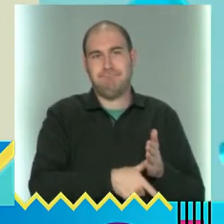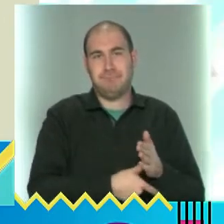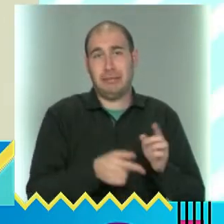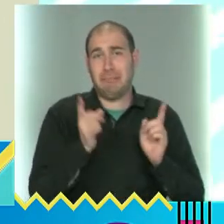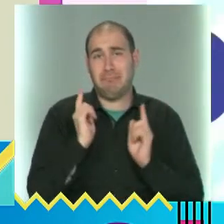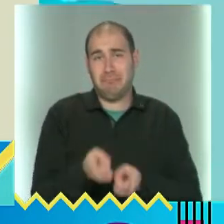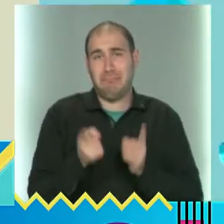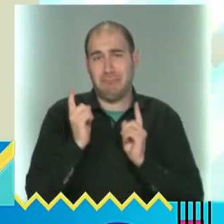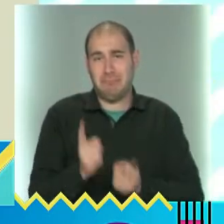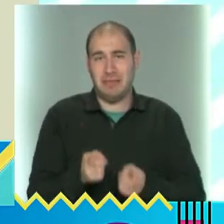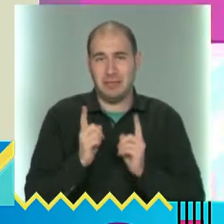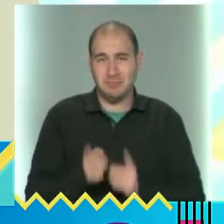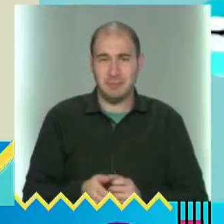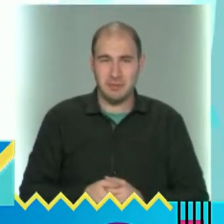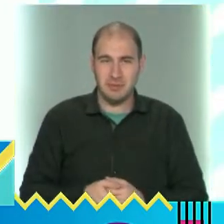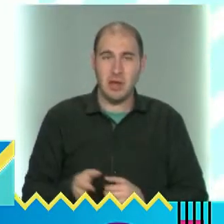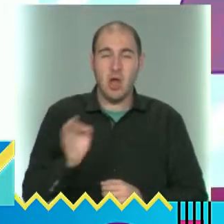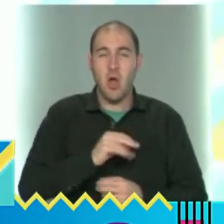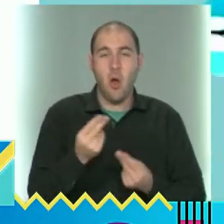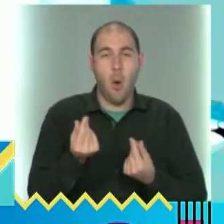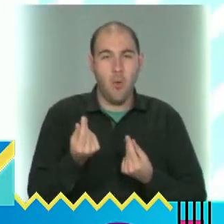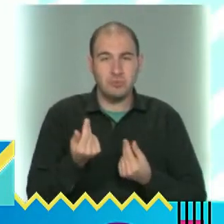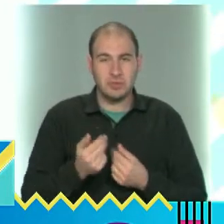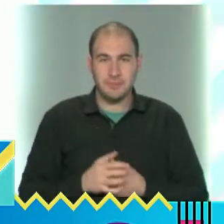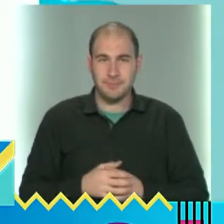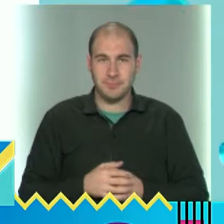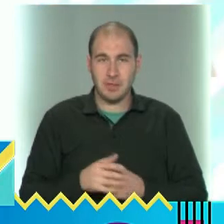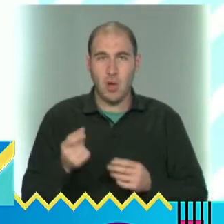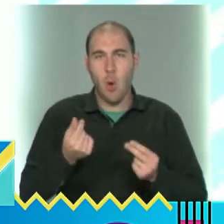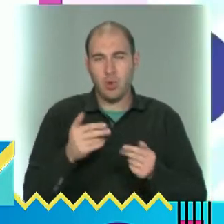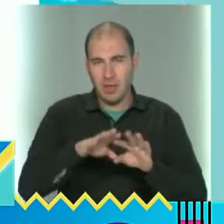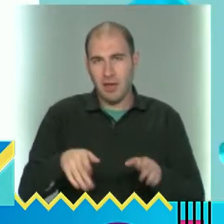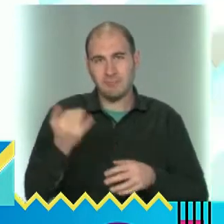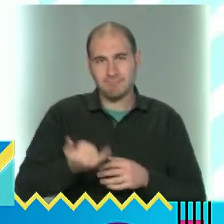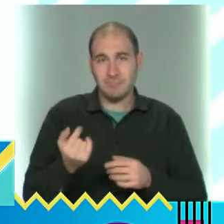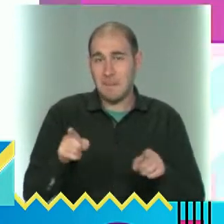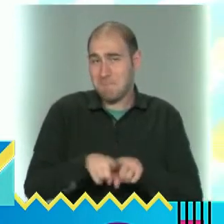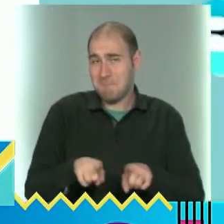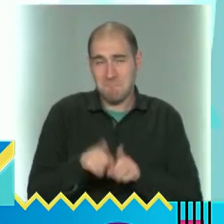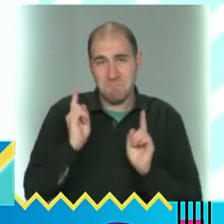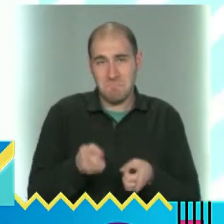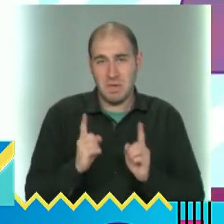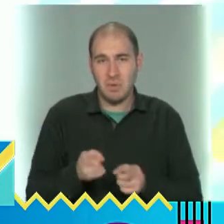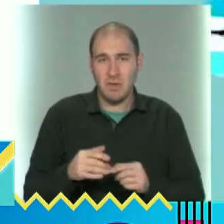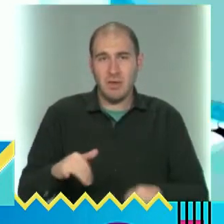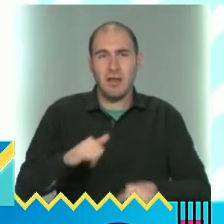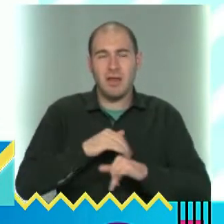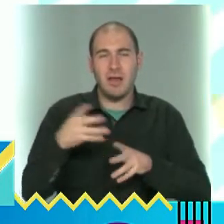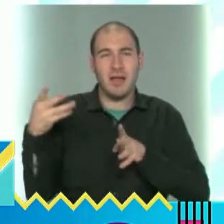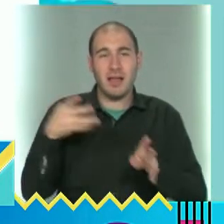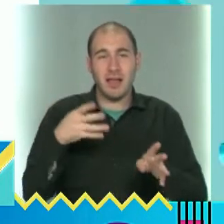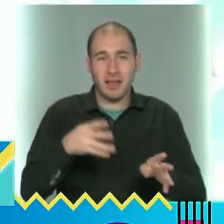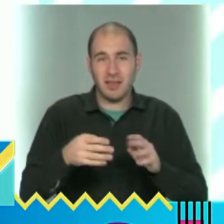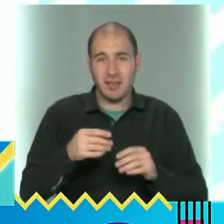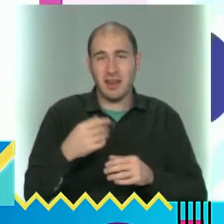lo mismo que se usa o se usaba, digo se usa porque está presente lo mismo que se usaba en las campañas, en las tiendas